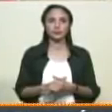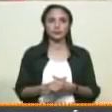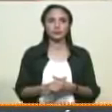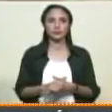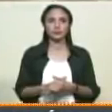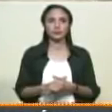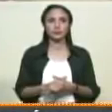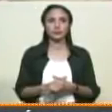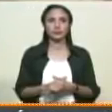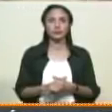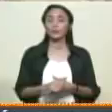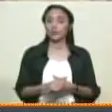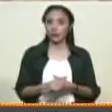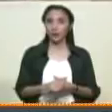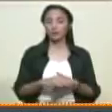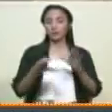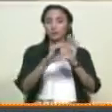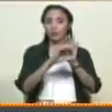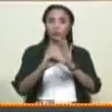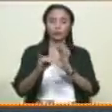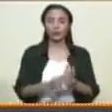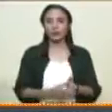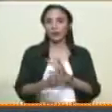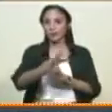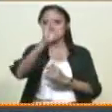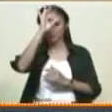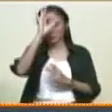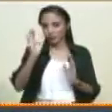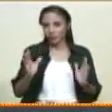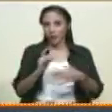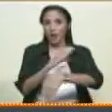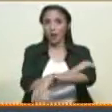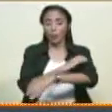Una Asamblea Nacional Constituyente que inmediatamente desconoció la derecha.